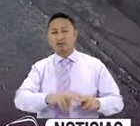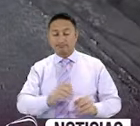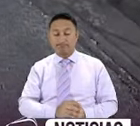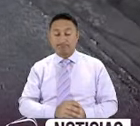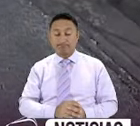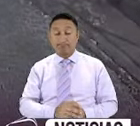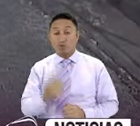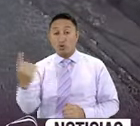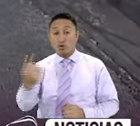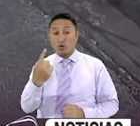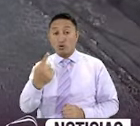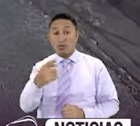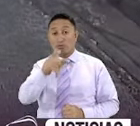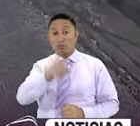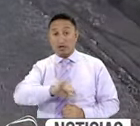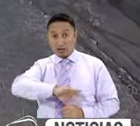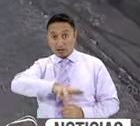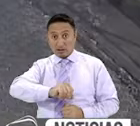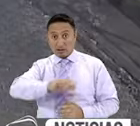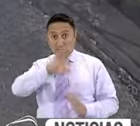los asaltos disminuyan.